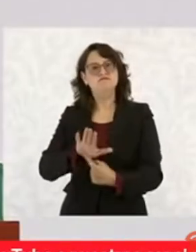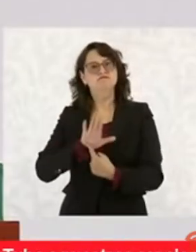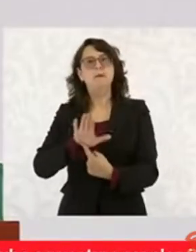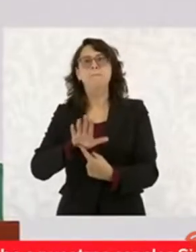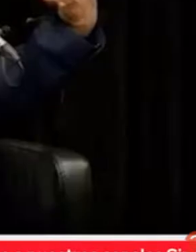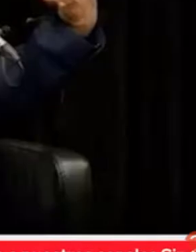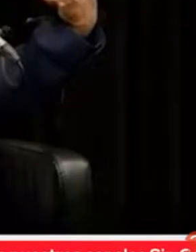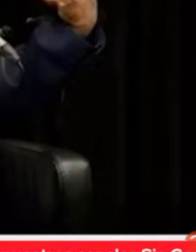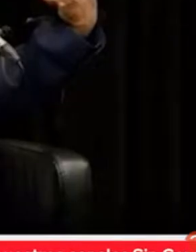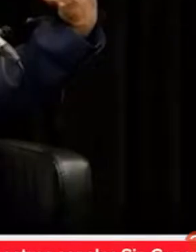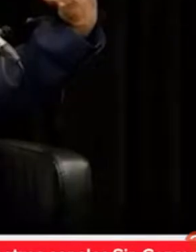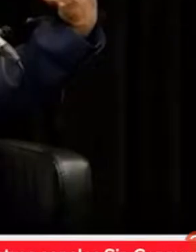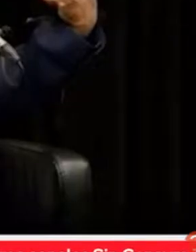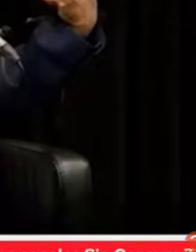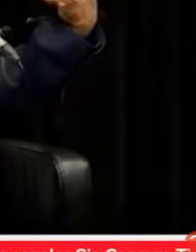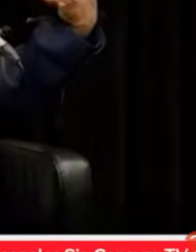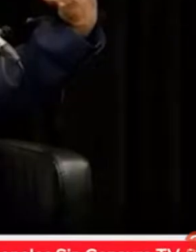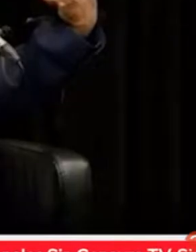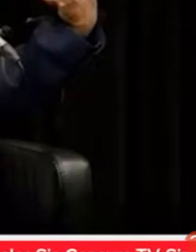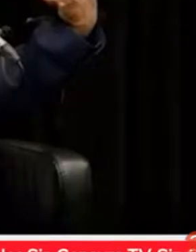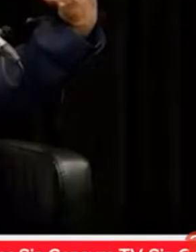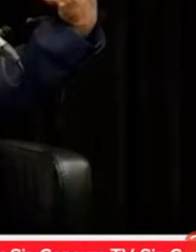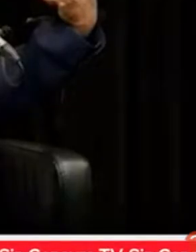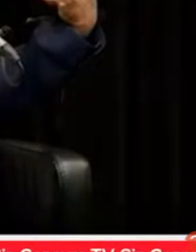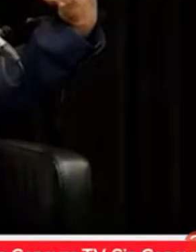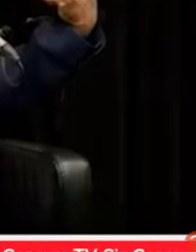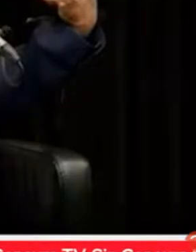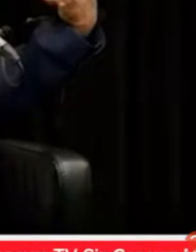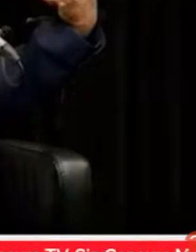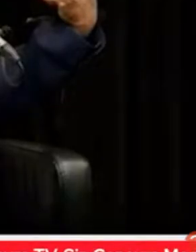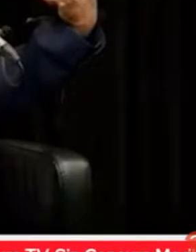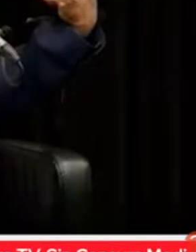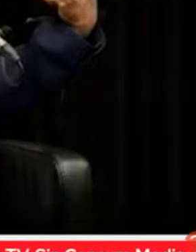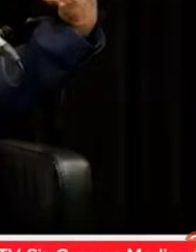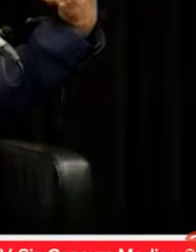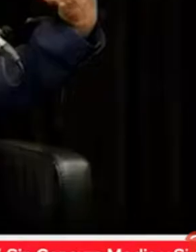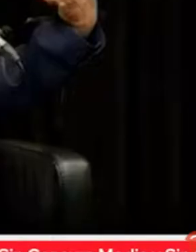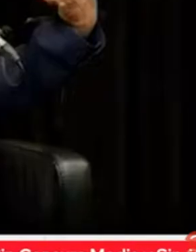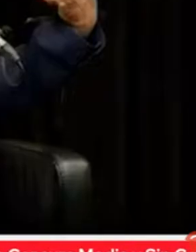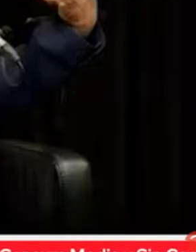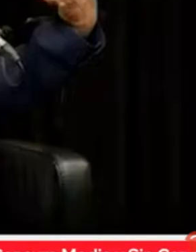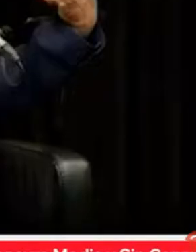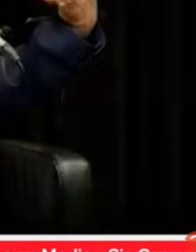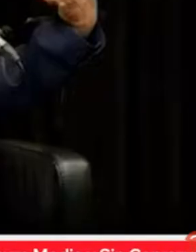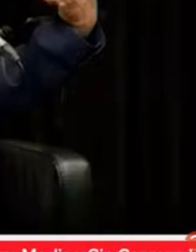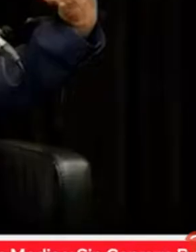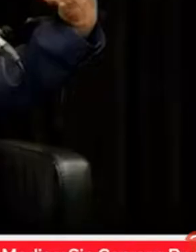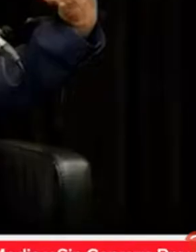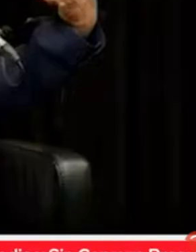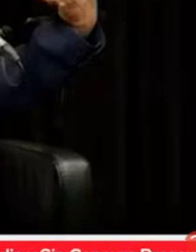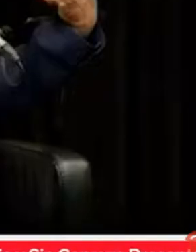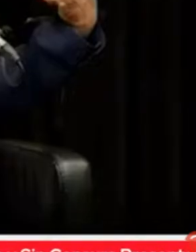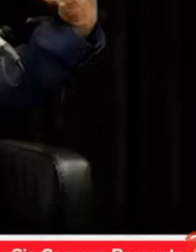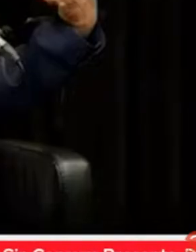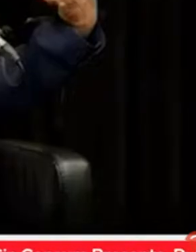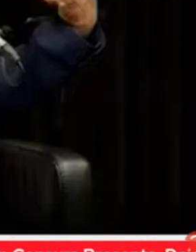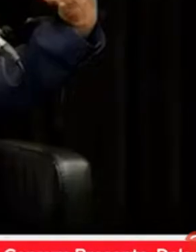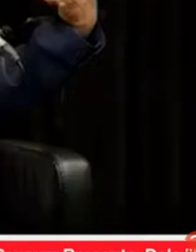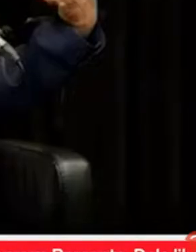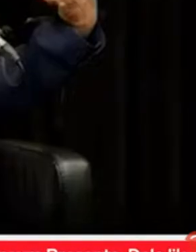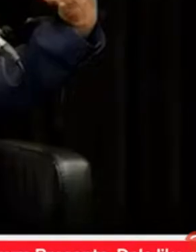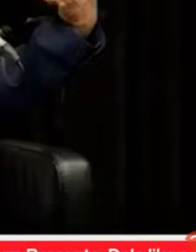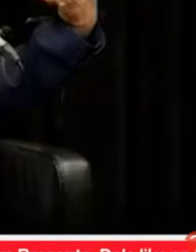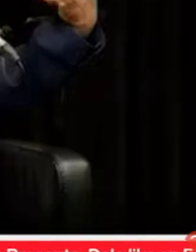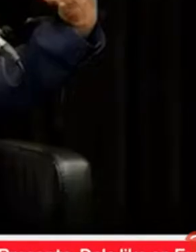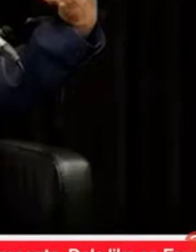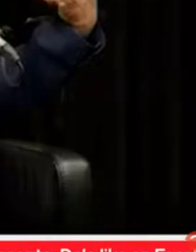informe así en papeles, ¿no? Y ahora agradecemos que estos gobiernos precisamente